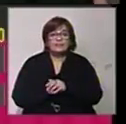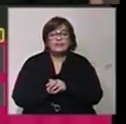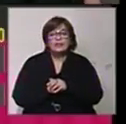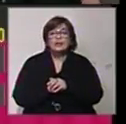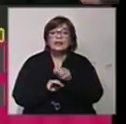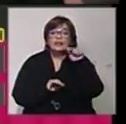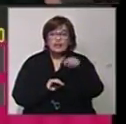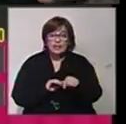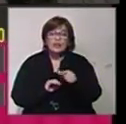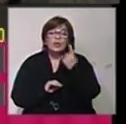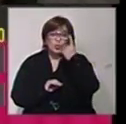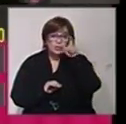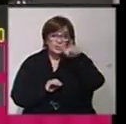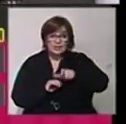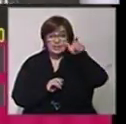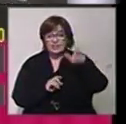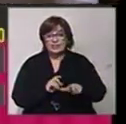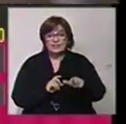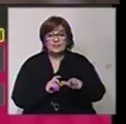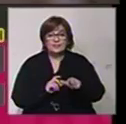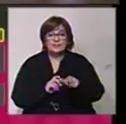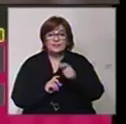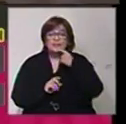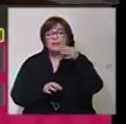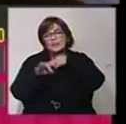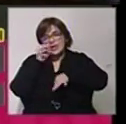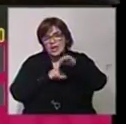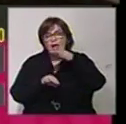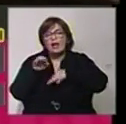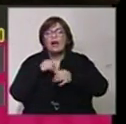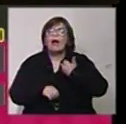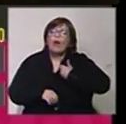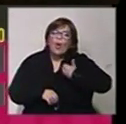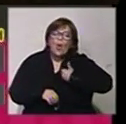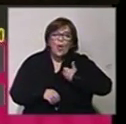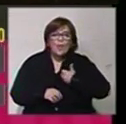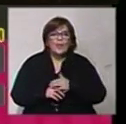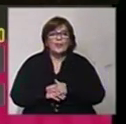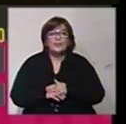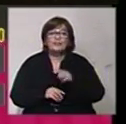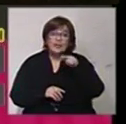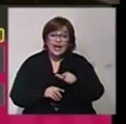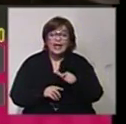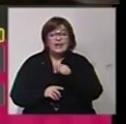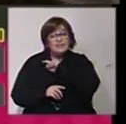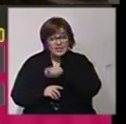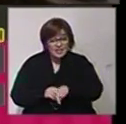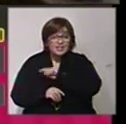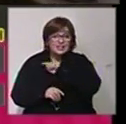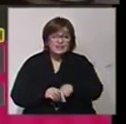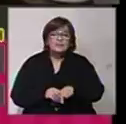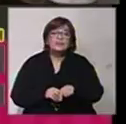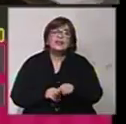Había uno de la productora que me lo venía explicando cómo era, y bueno, y ahí fuimos cayendo. ¿Y qué